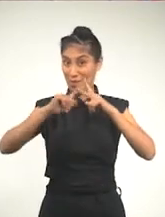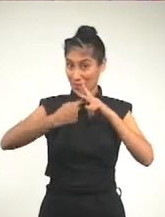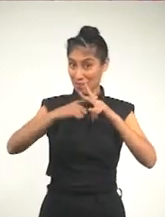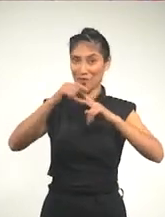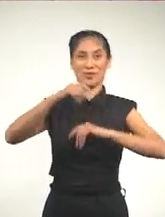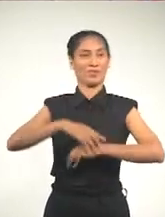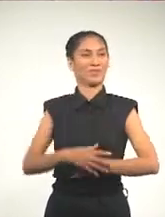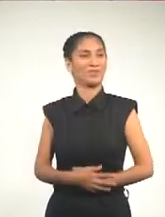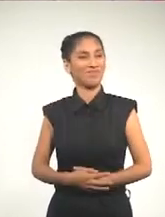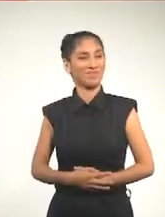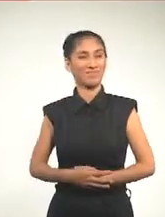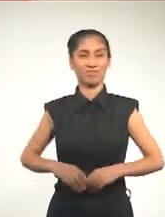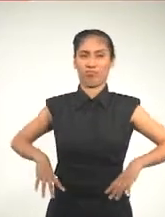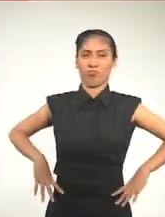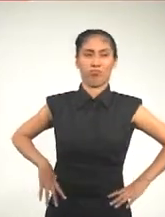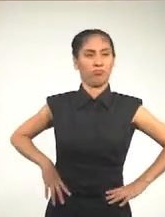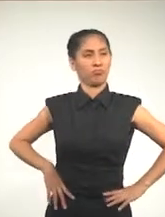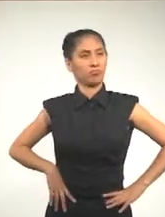yo empiezo. Ya.